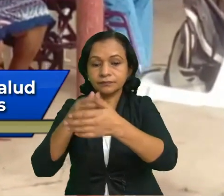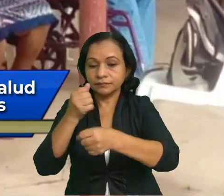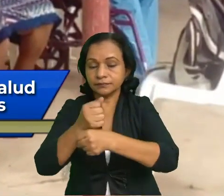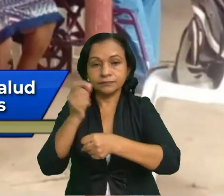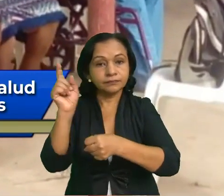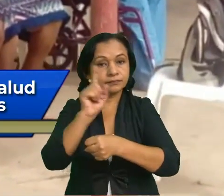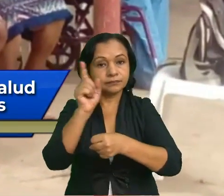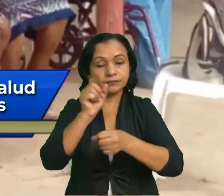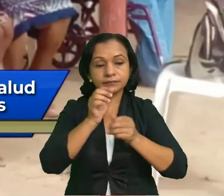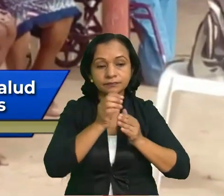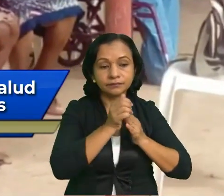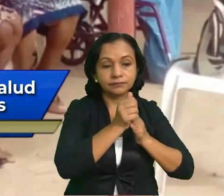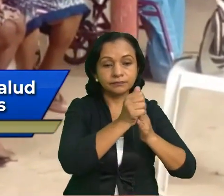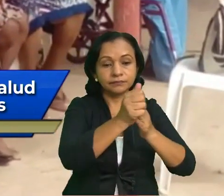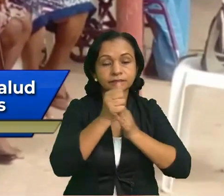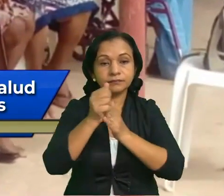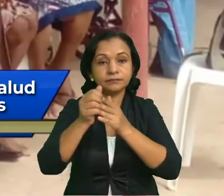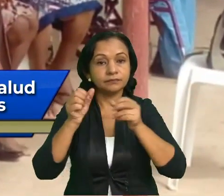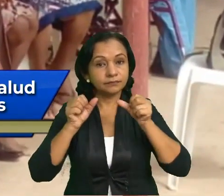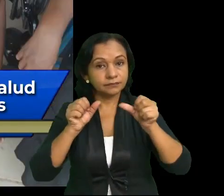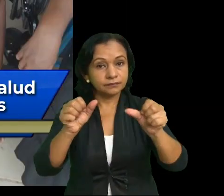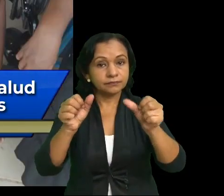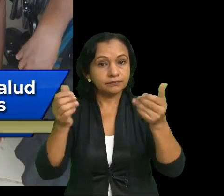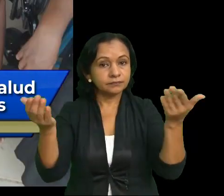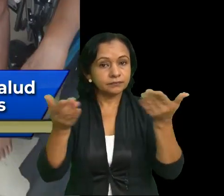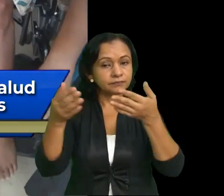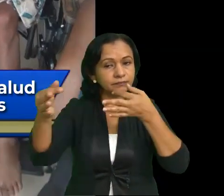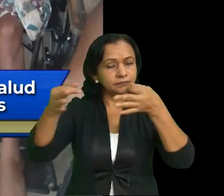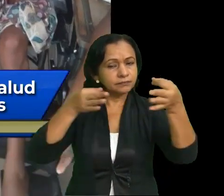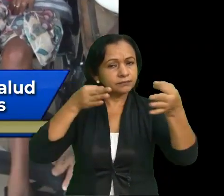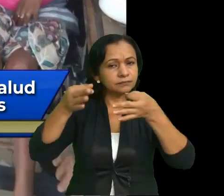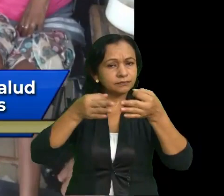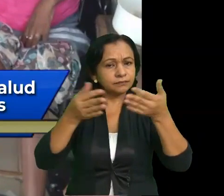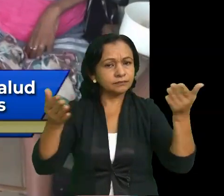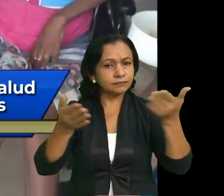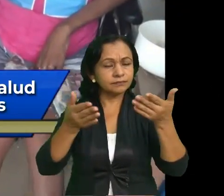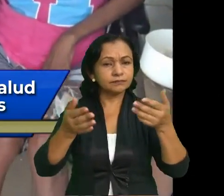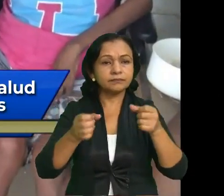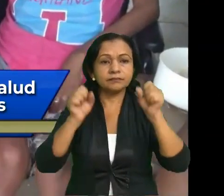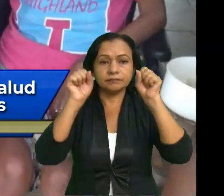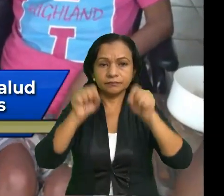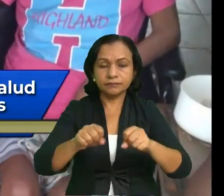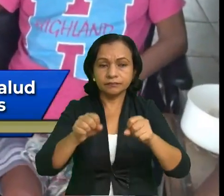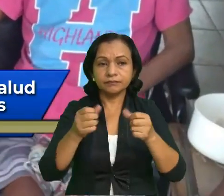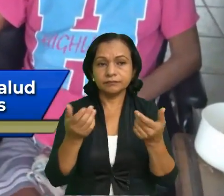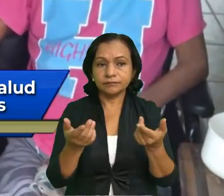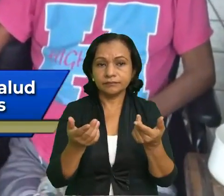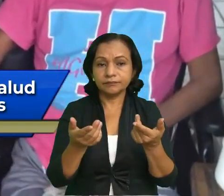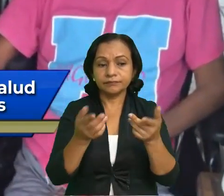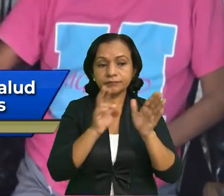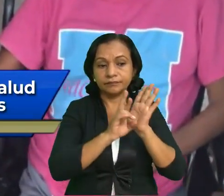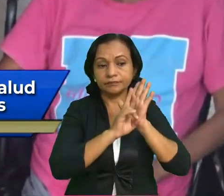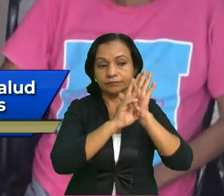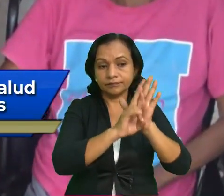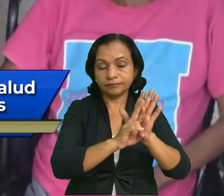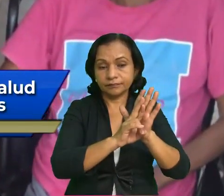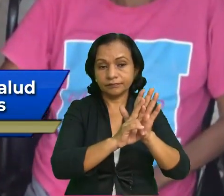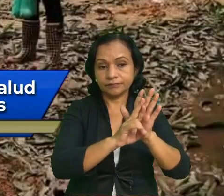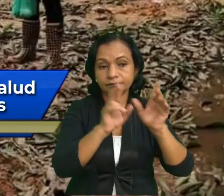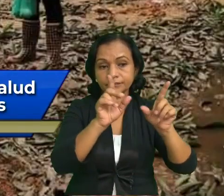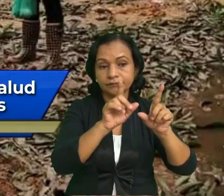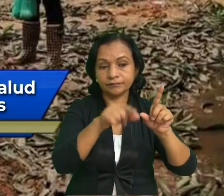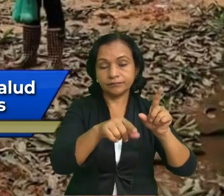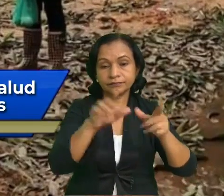como explicamos como no se puede explicar esa capacidad tanto para brindar respuesta en esta zona